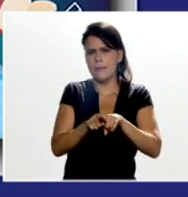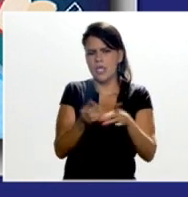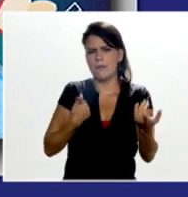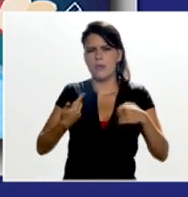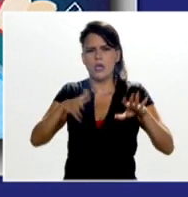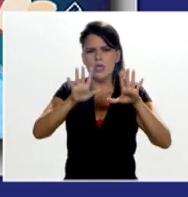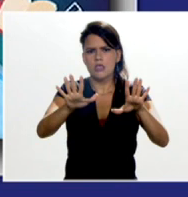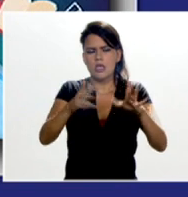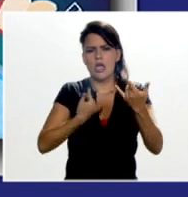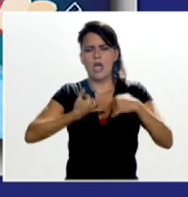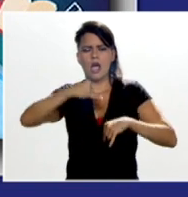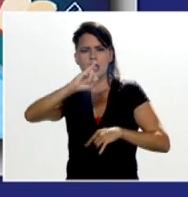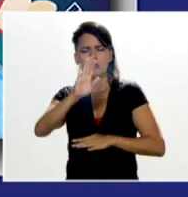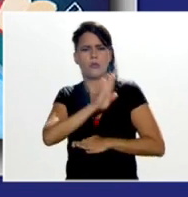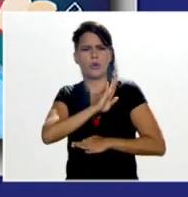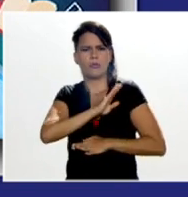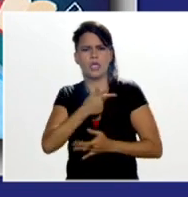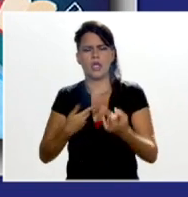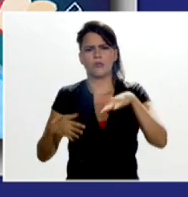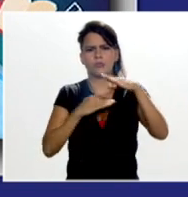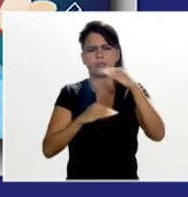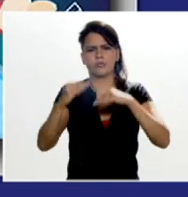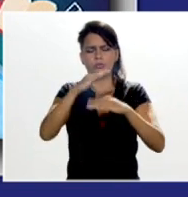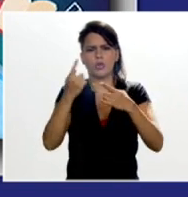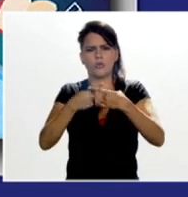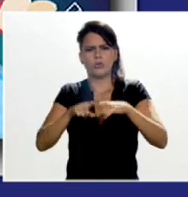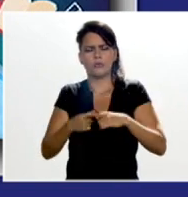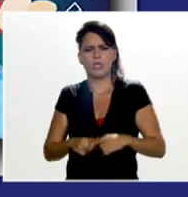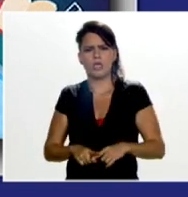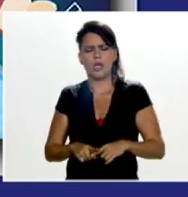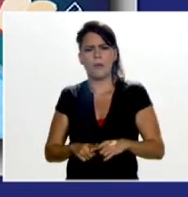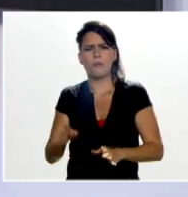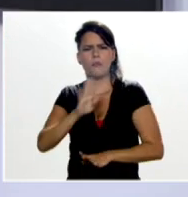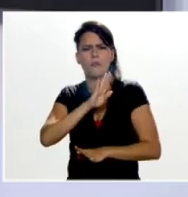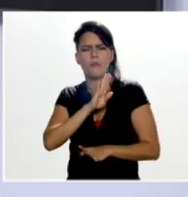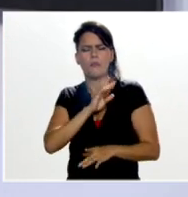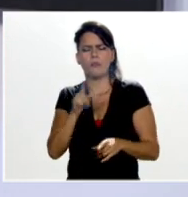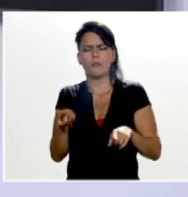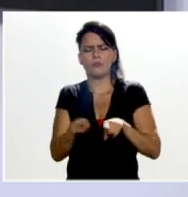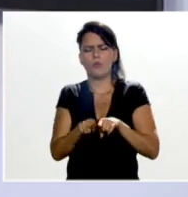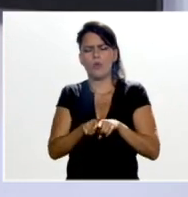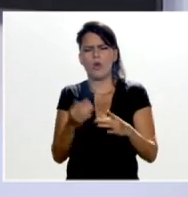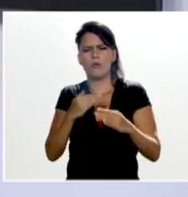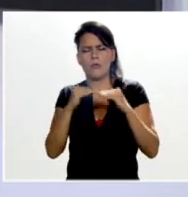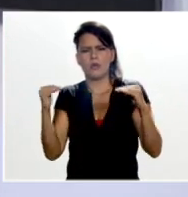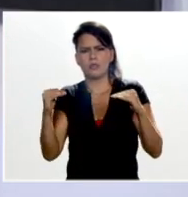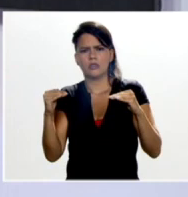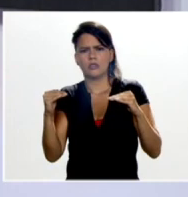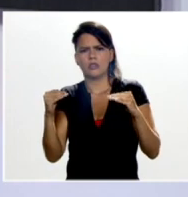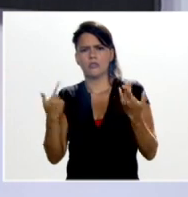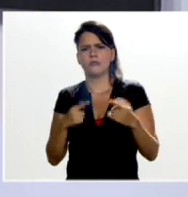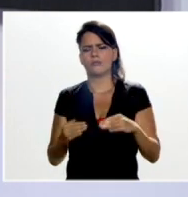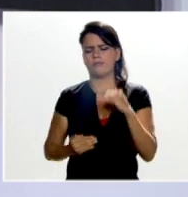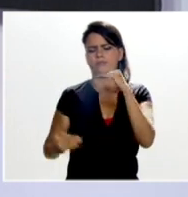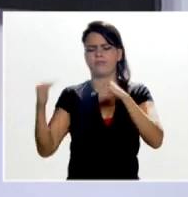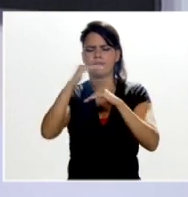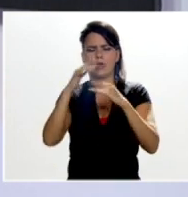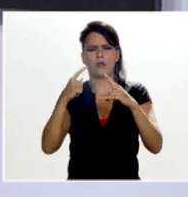el 10, hay una propiedad de la potenciación que cuando se multiplican potencias de igual base, los exponentes se suman. Entonces, sumamos los